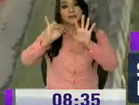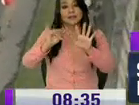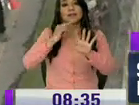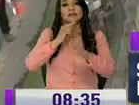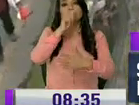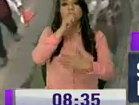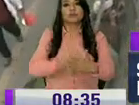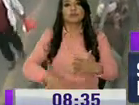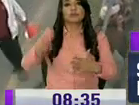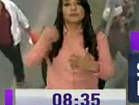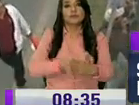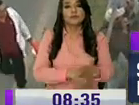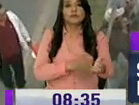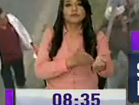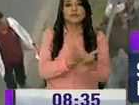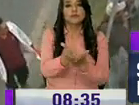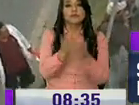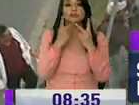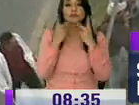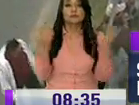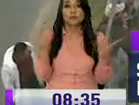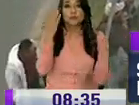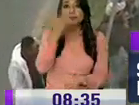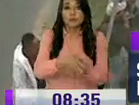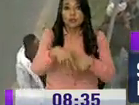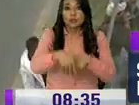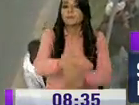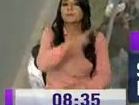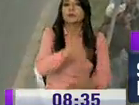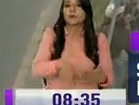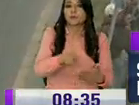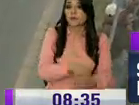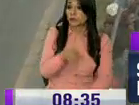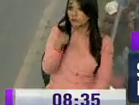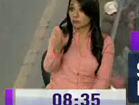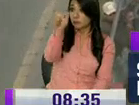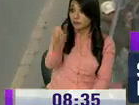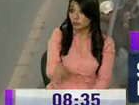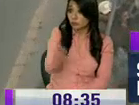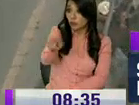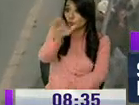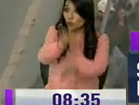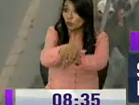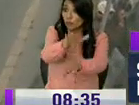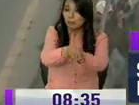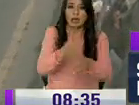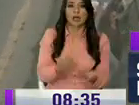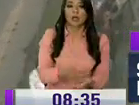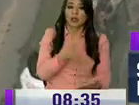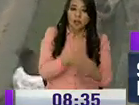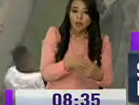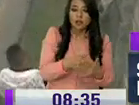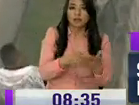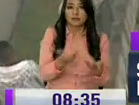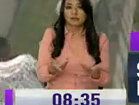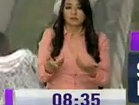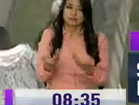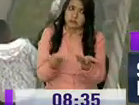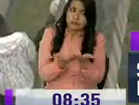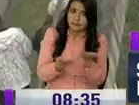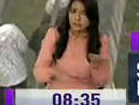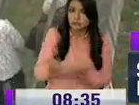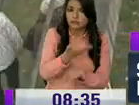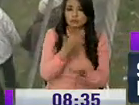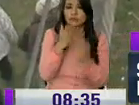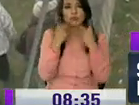prohíbe la paralización de un servicio público. La persona que impida, entorpezca o paralice la normal prestación de un